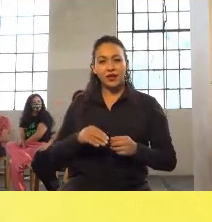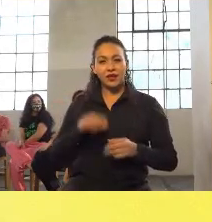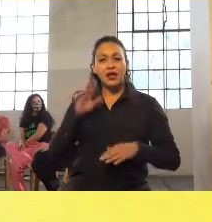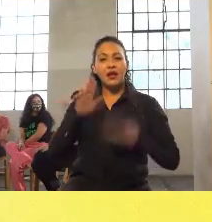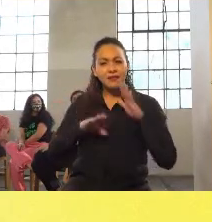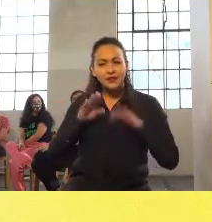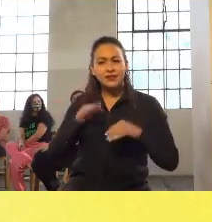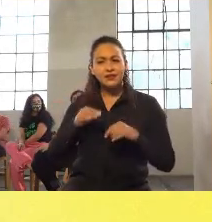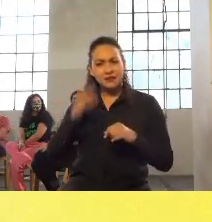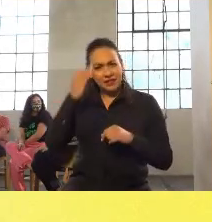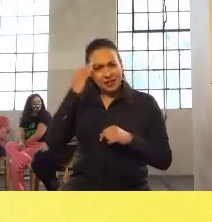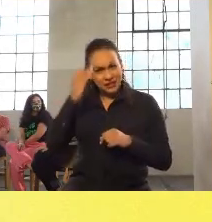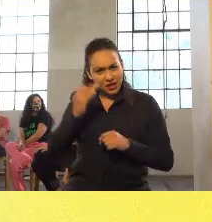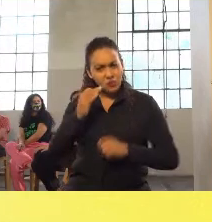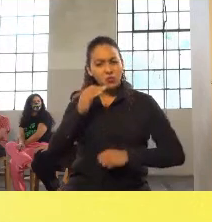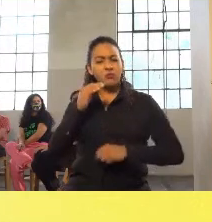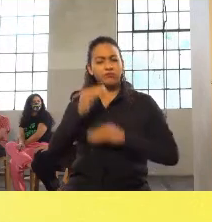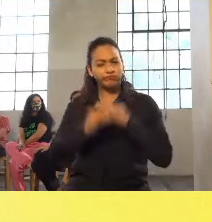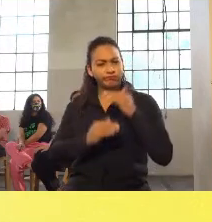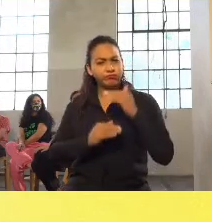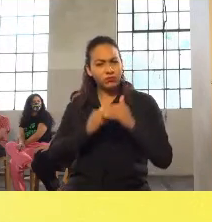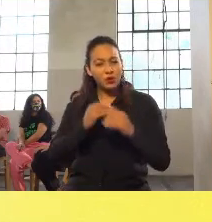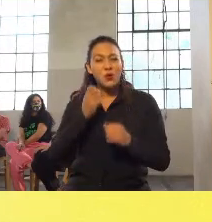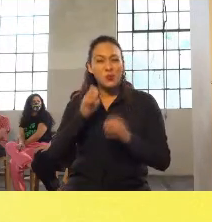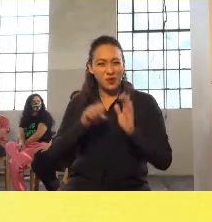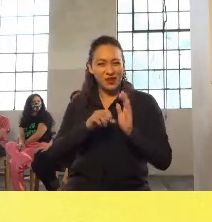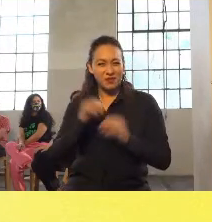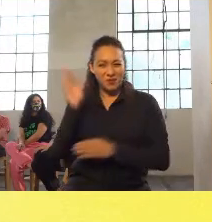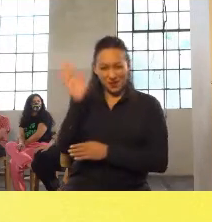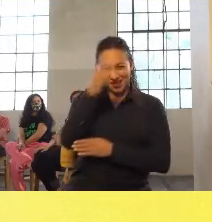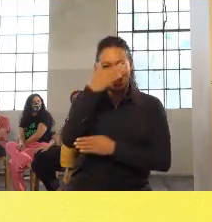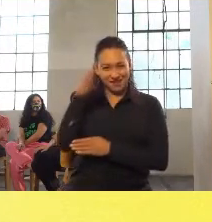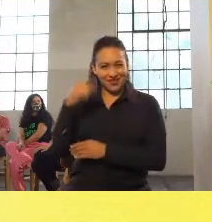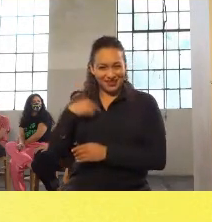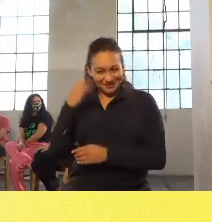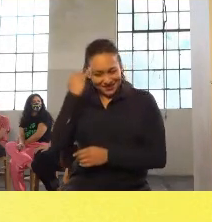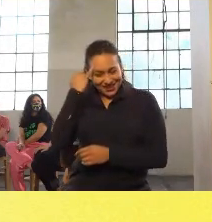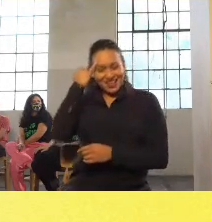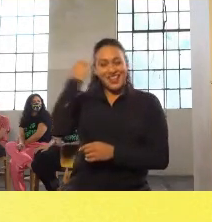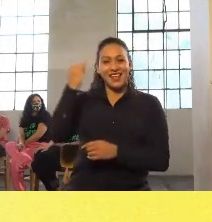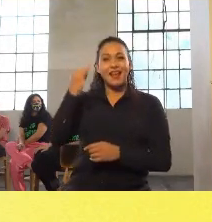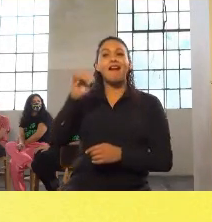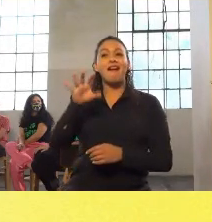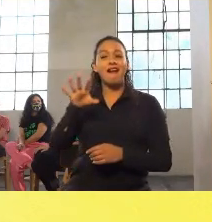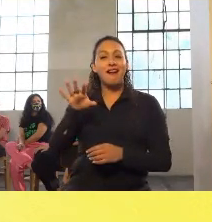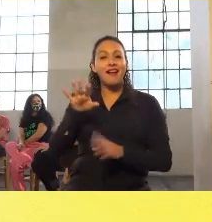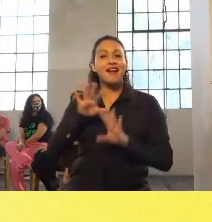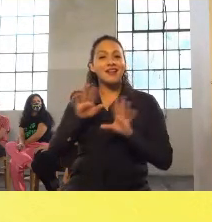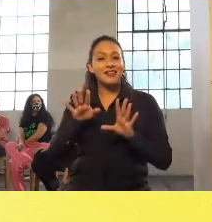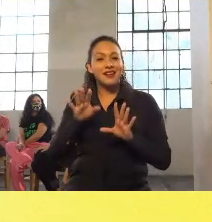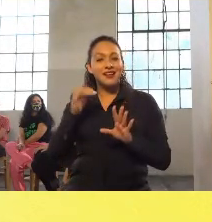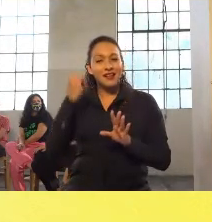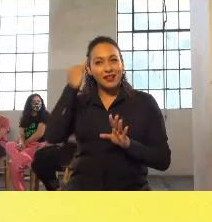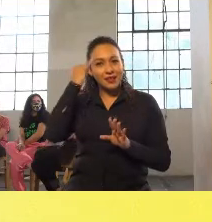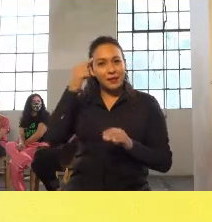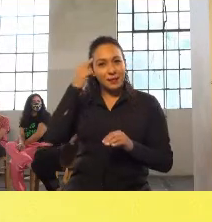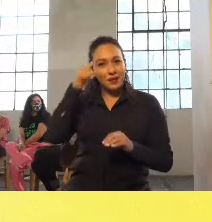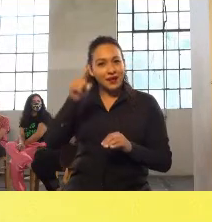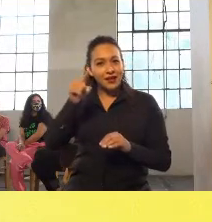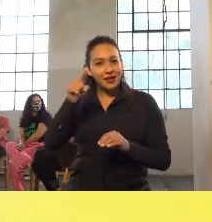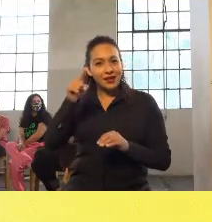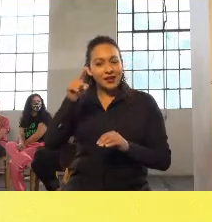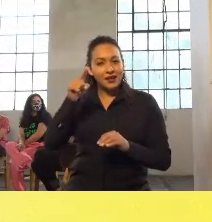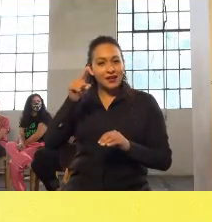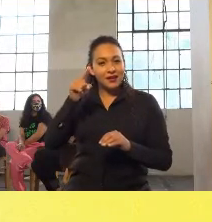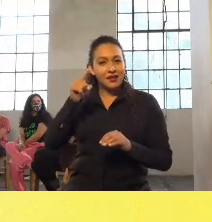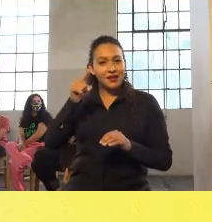con el tiempo. Es el caso de la bandera, que en realidad se me ocurrió, o sea, técnicamente o la ideación de la pieza fue cuando